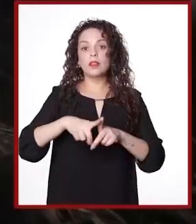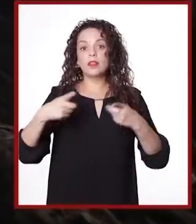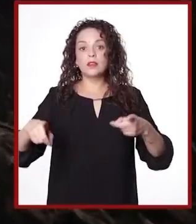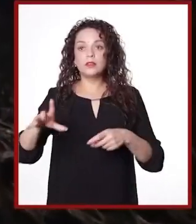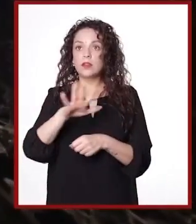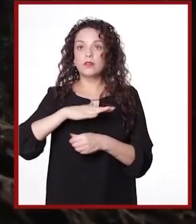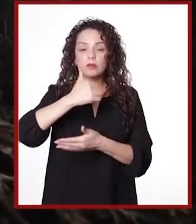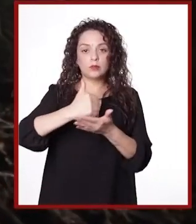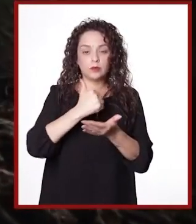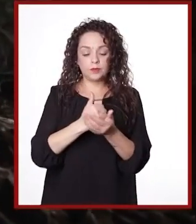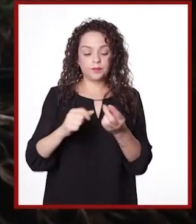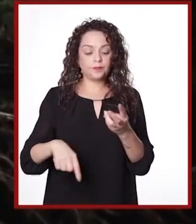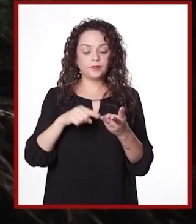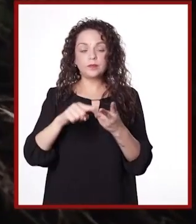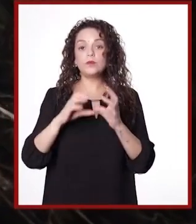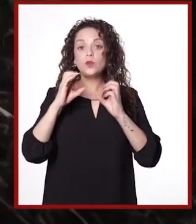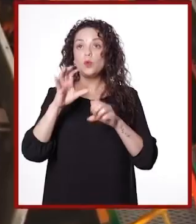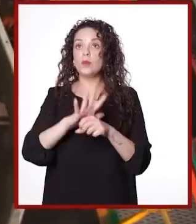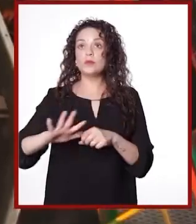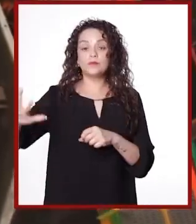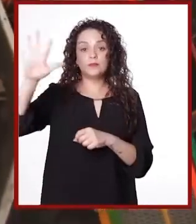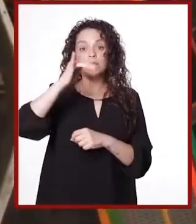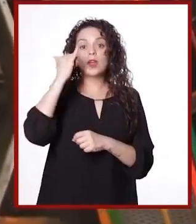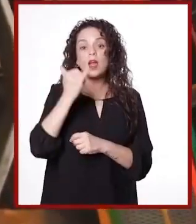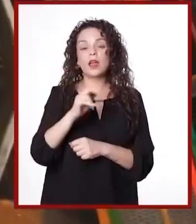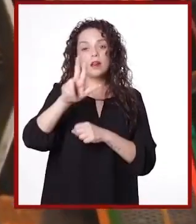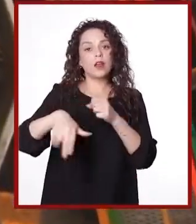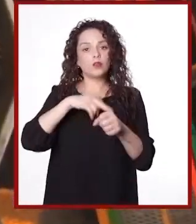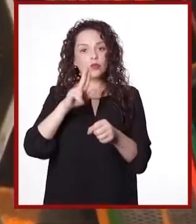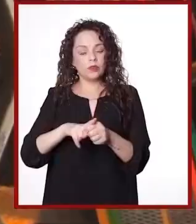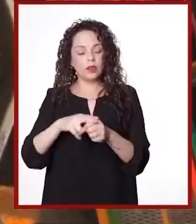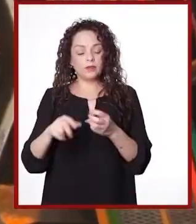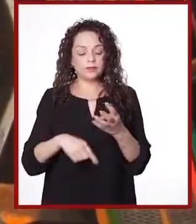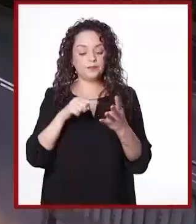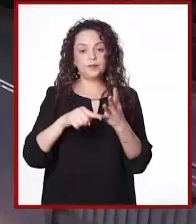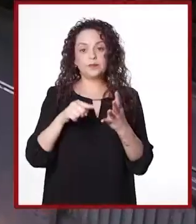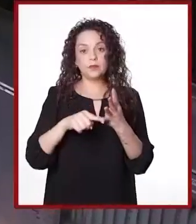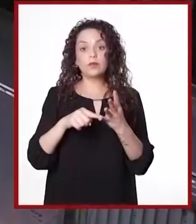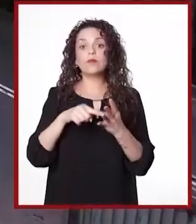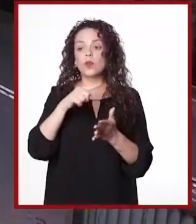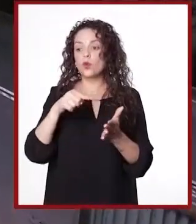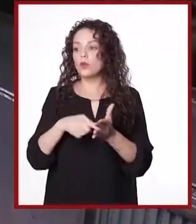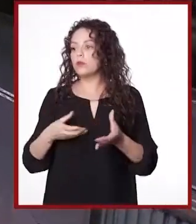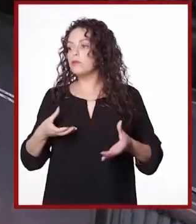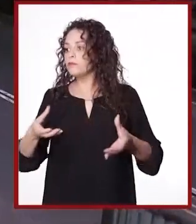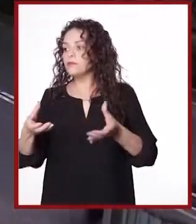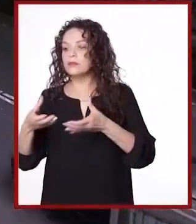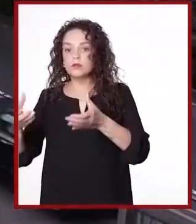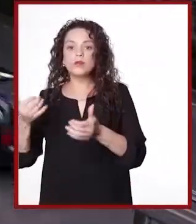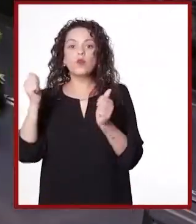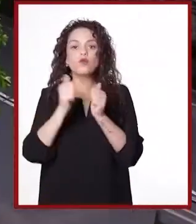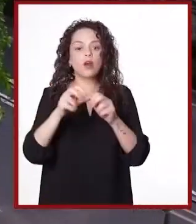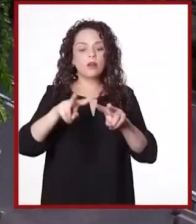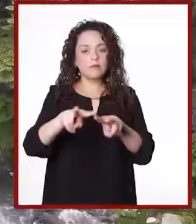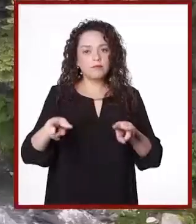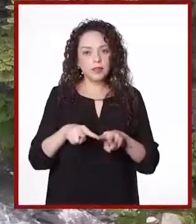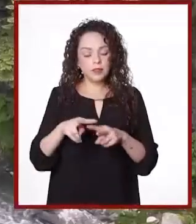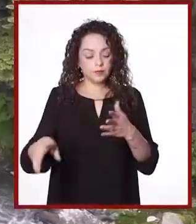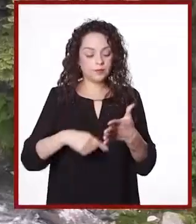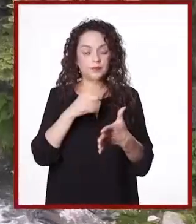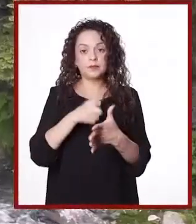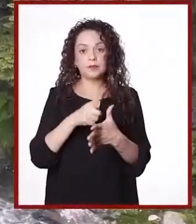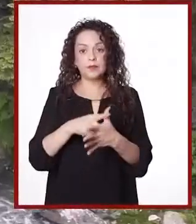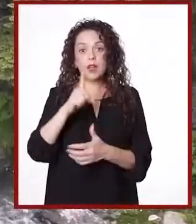urbano. 3, medio ambiente y recursos naturales. 4, espacio público y áreas verdes. 5,